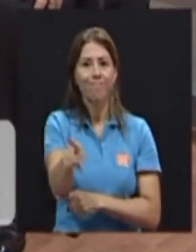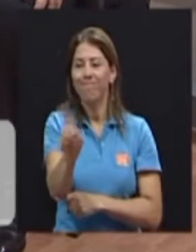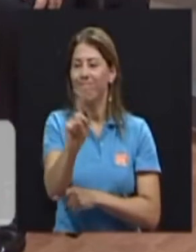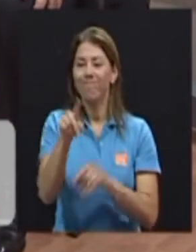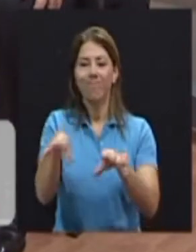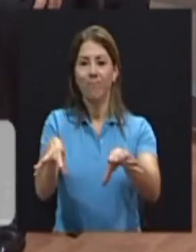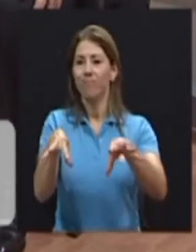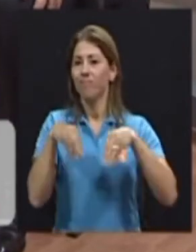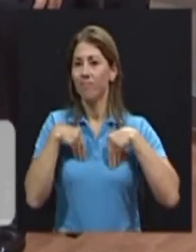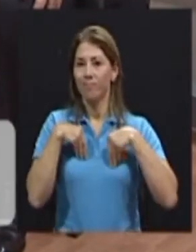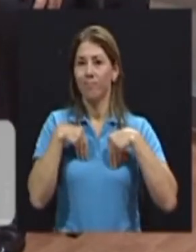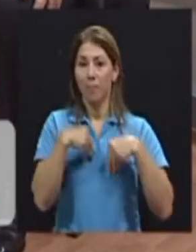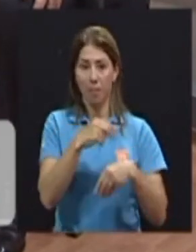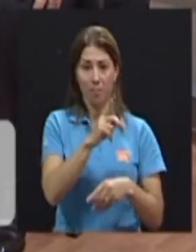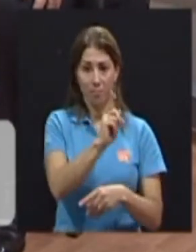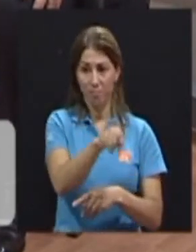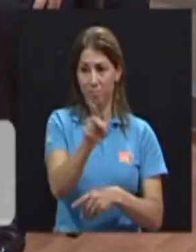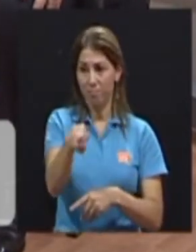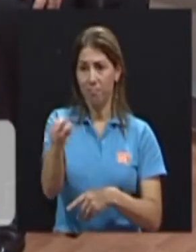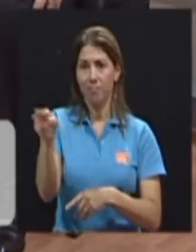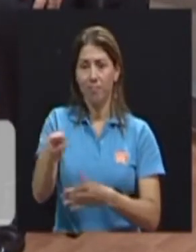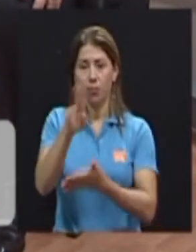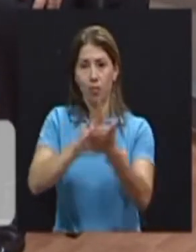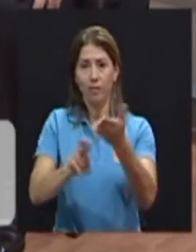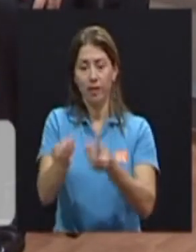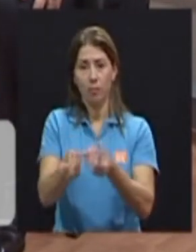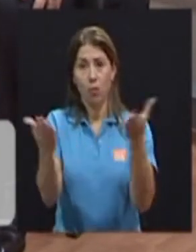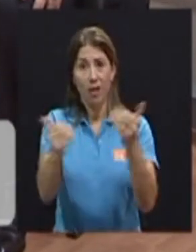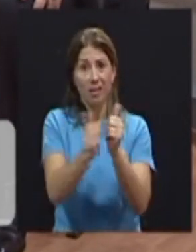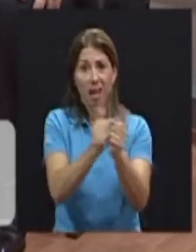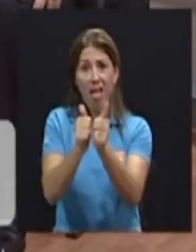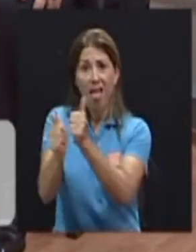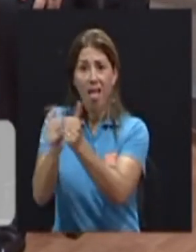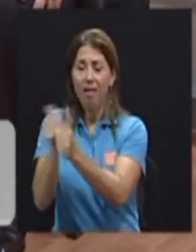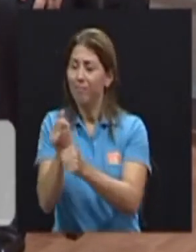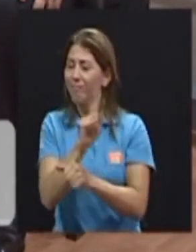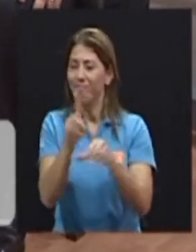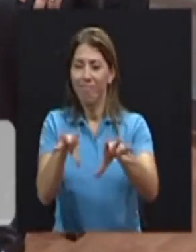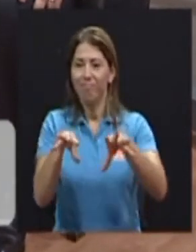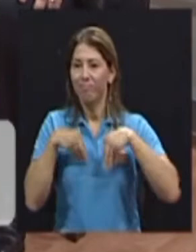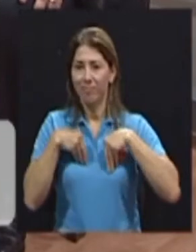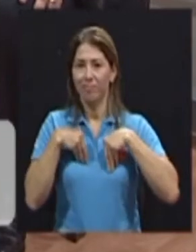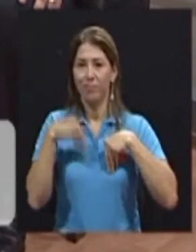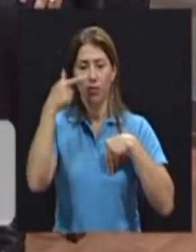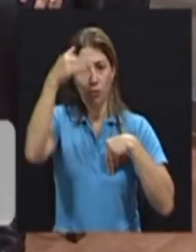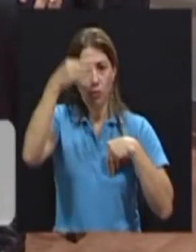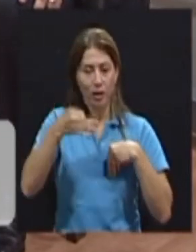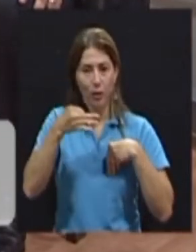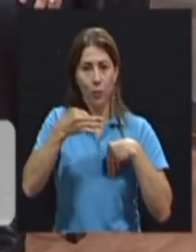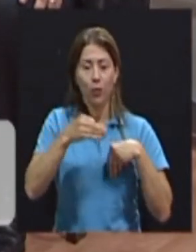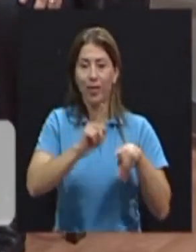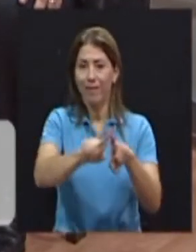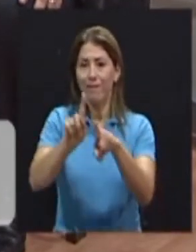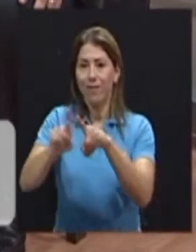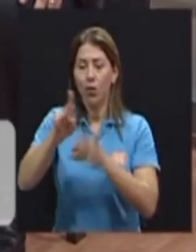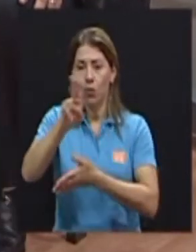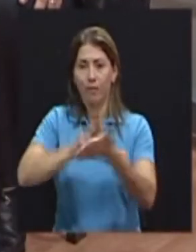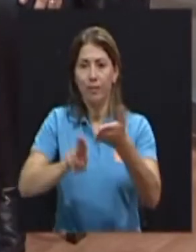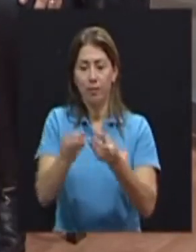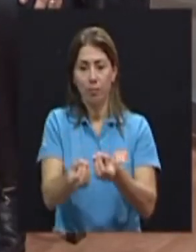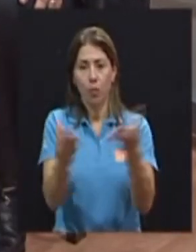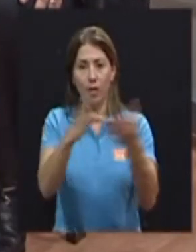de competencia entre las universidades públicas. Me parece que las universidades públicas costarricenses se complementan y deben